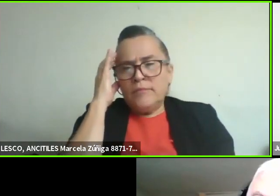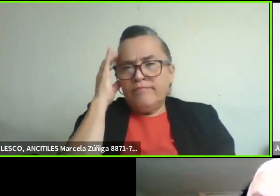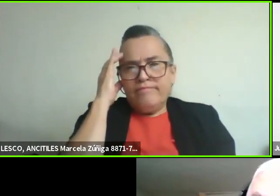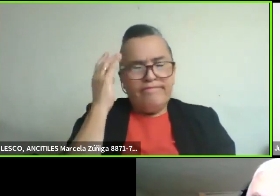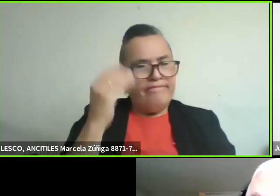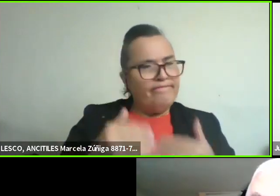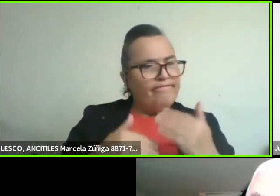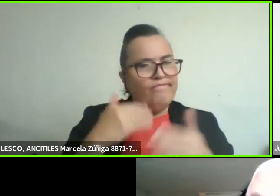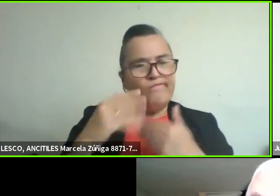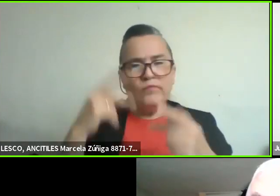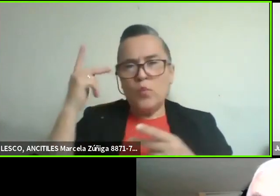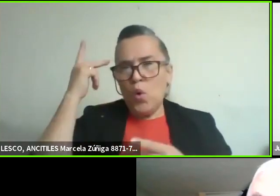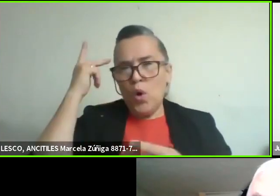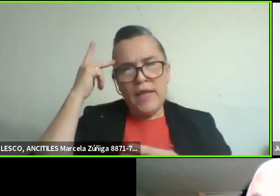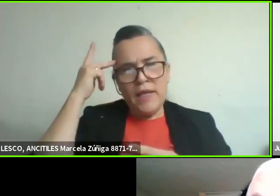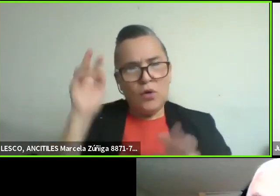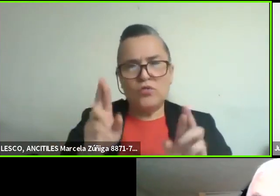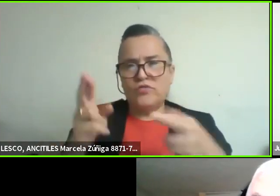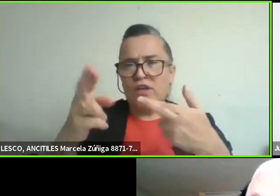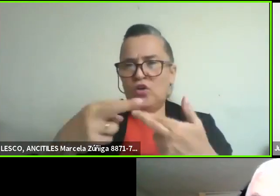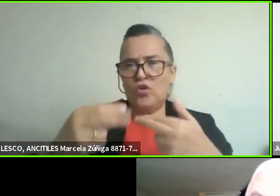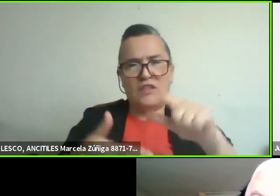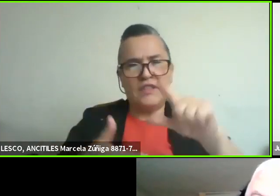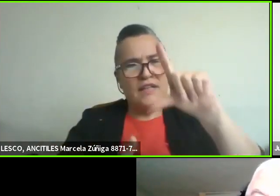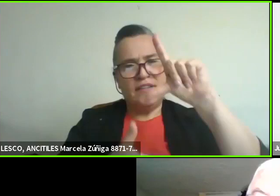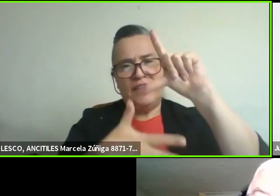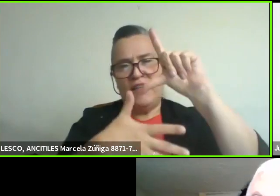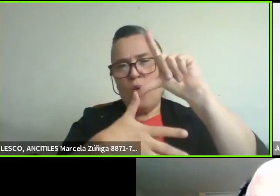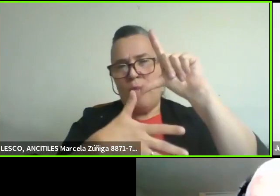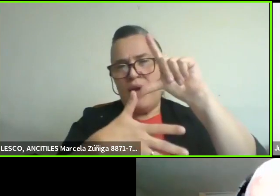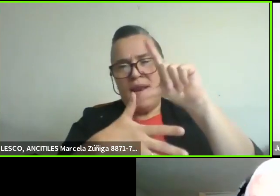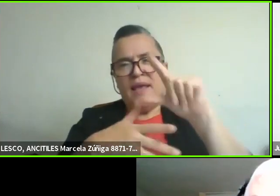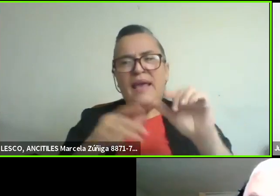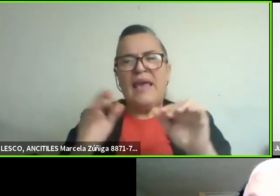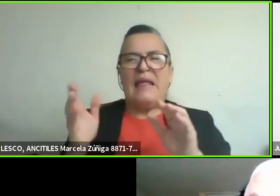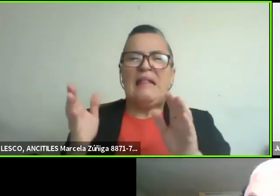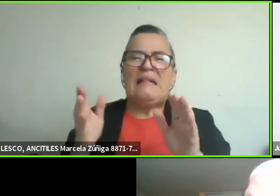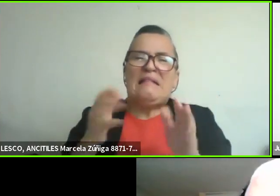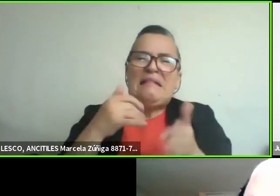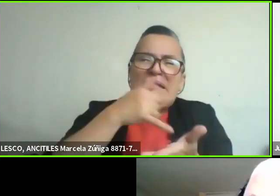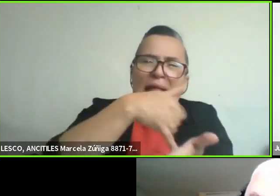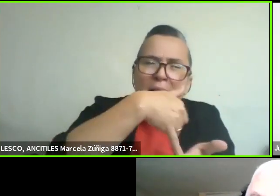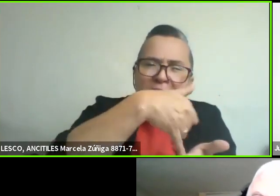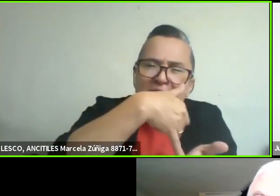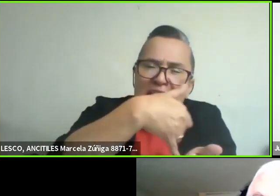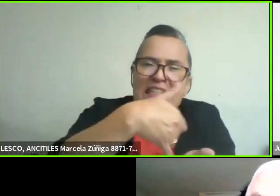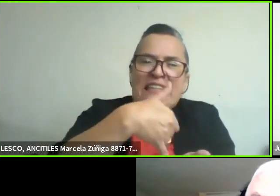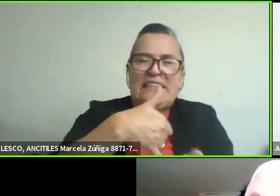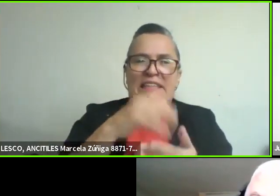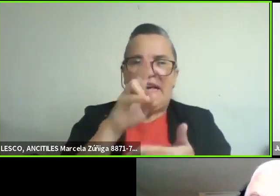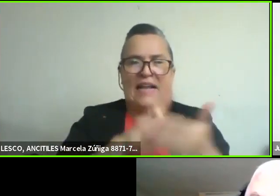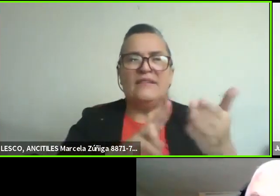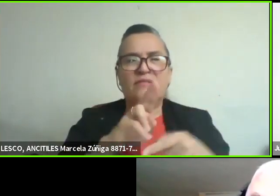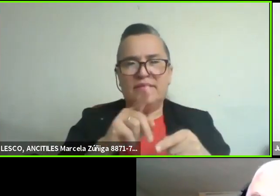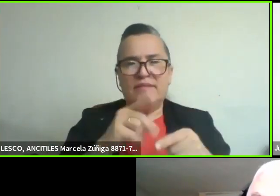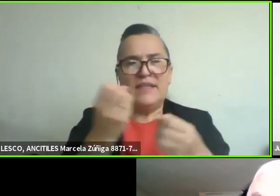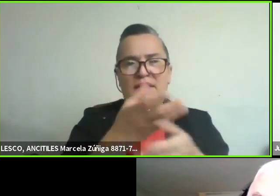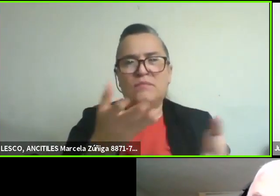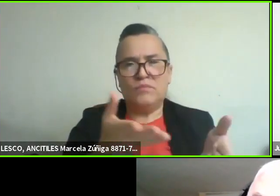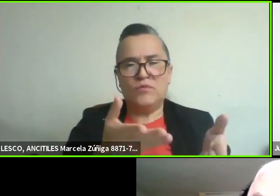políticos que se están dando en la región latinoamericana que tienden al debilitamiento específicamente de las universidades públicas